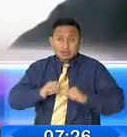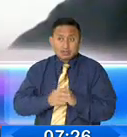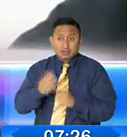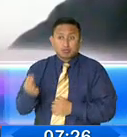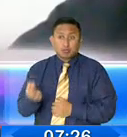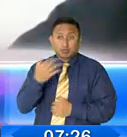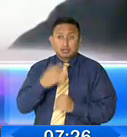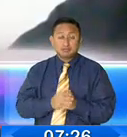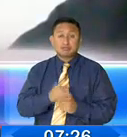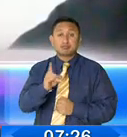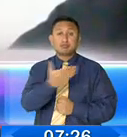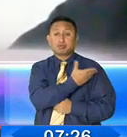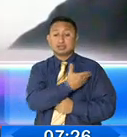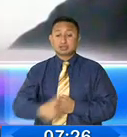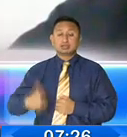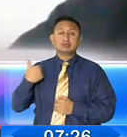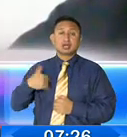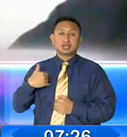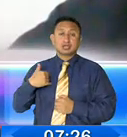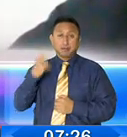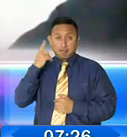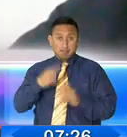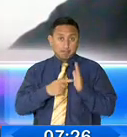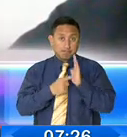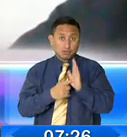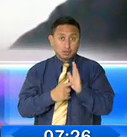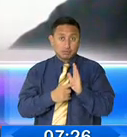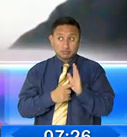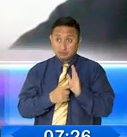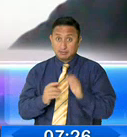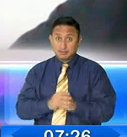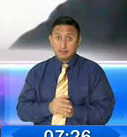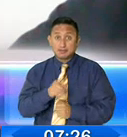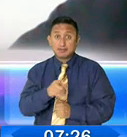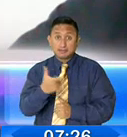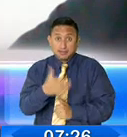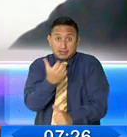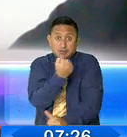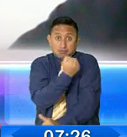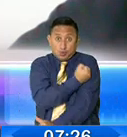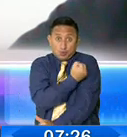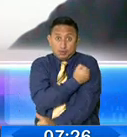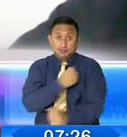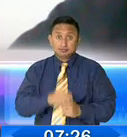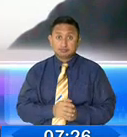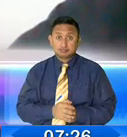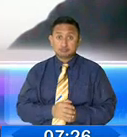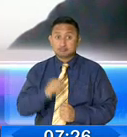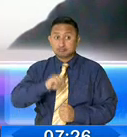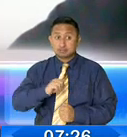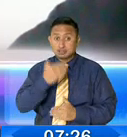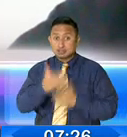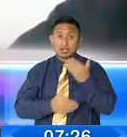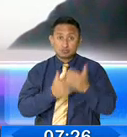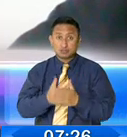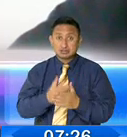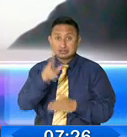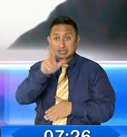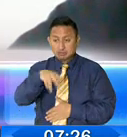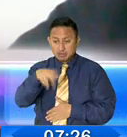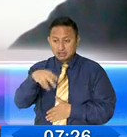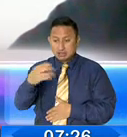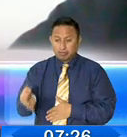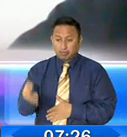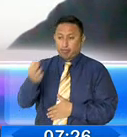el presidente de Argentina? Es un ejemplo que saltó al mundo. Él se vacunó y se infectó después de 3 meses. Pero